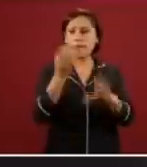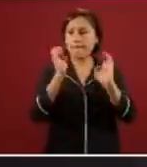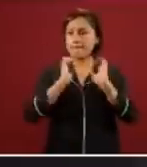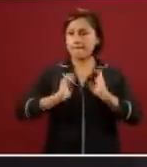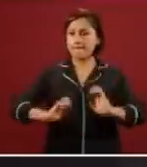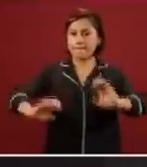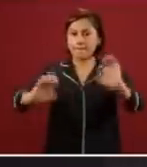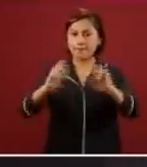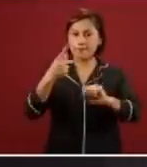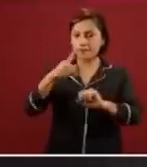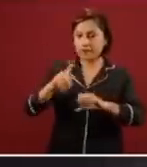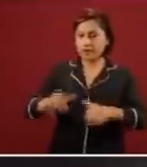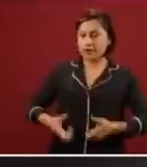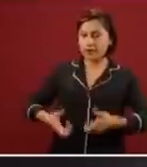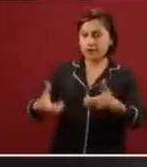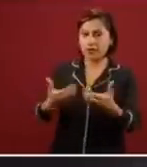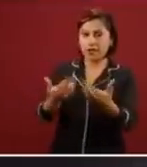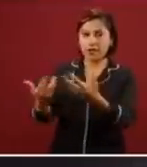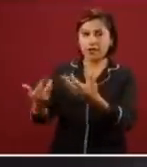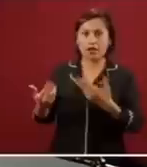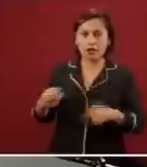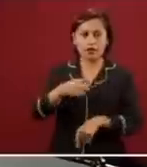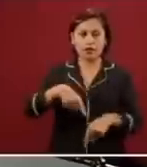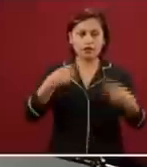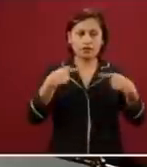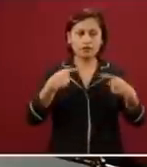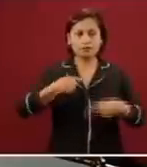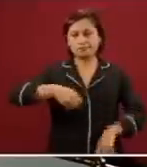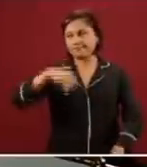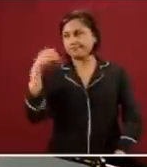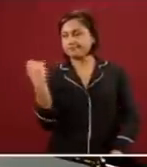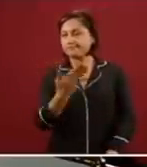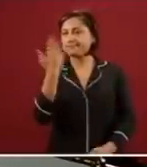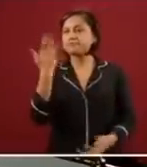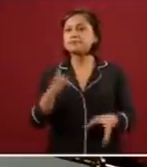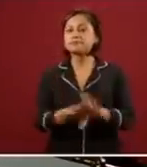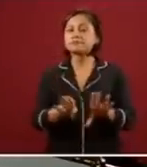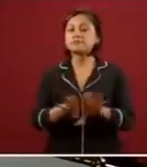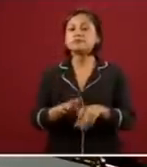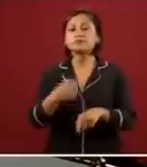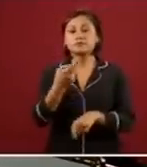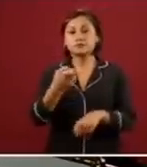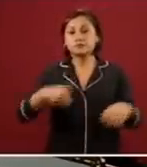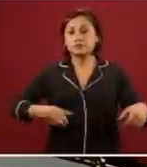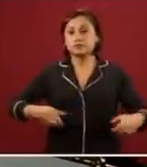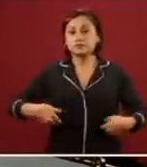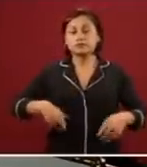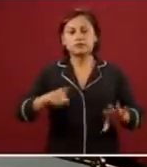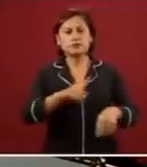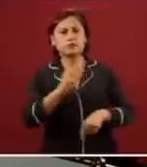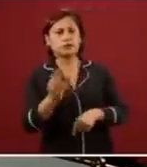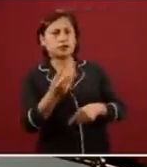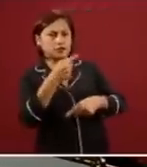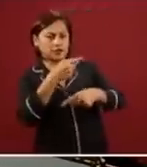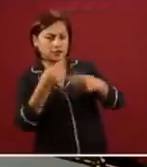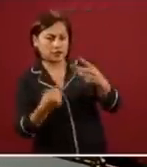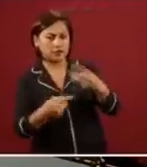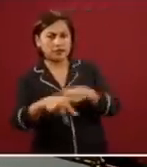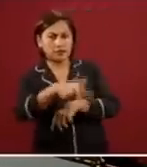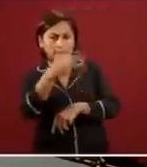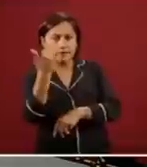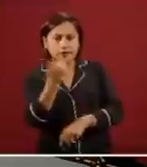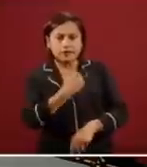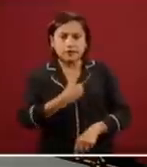eso no les gusta a la gente. Presidente, ¿será para los 13 municipios, o sea, que le plantearon? Sí. Es que no son 13